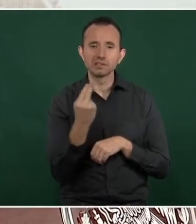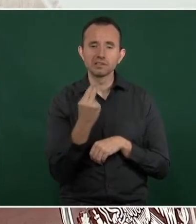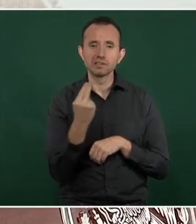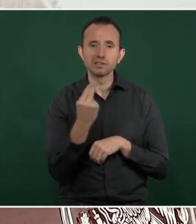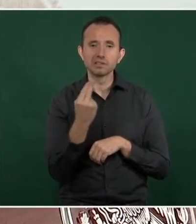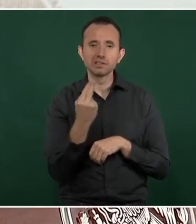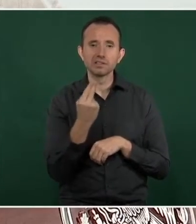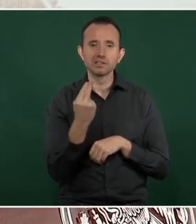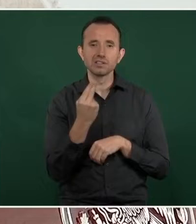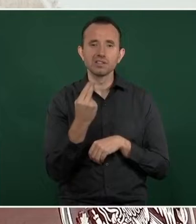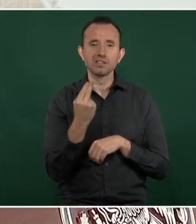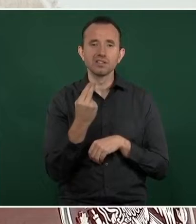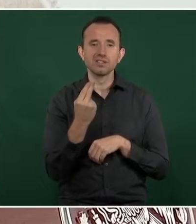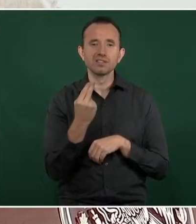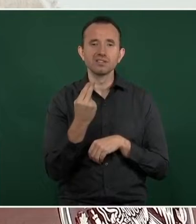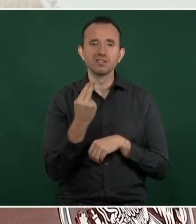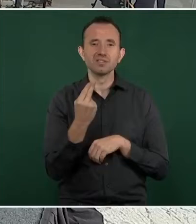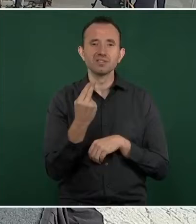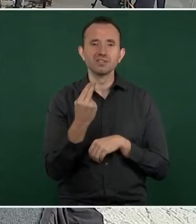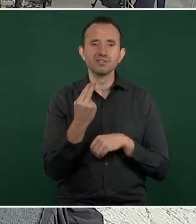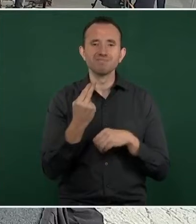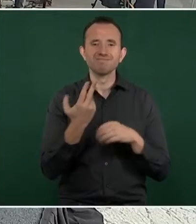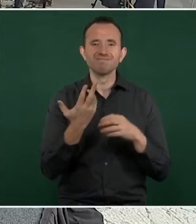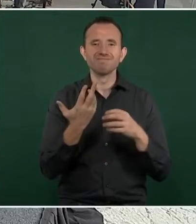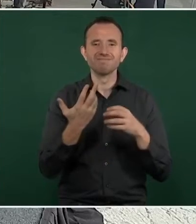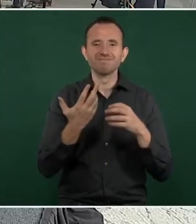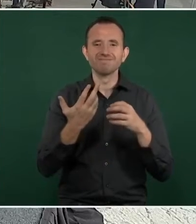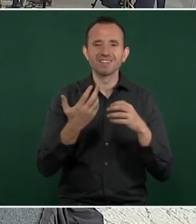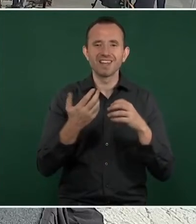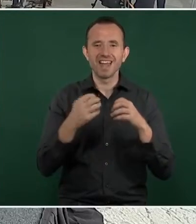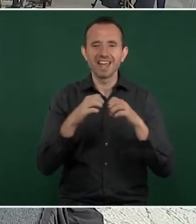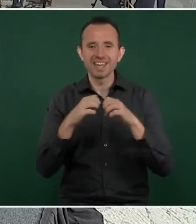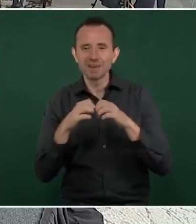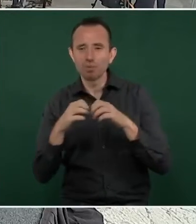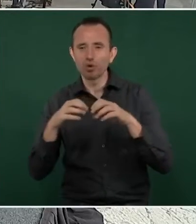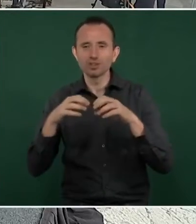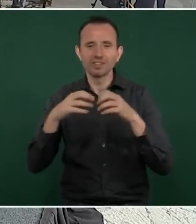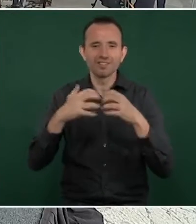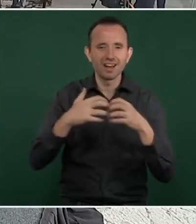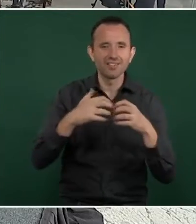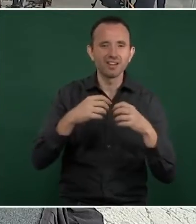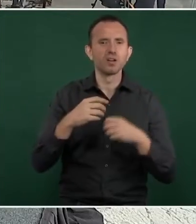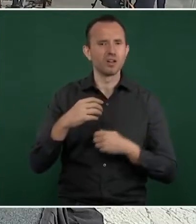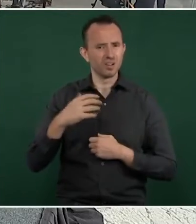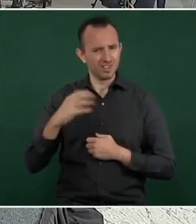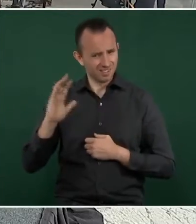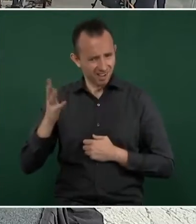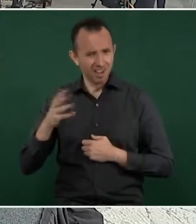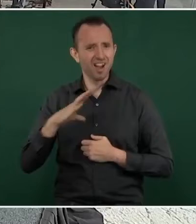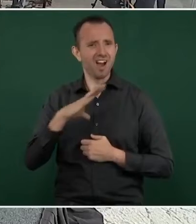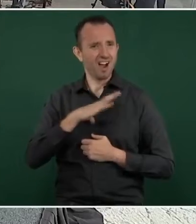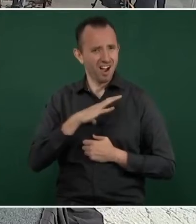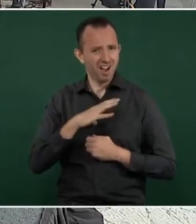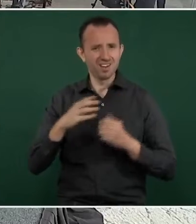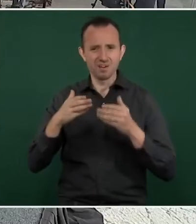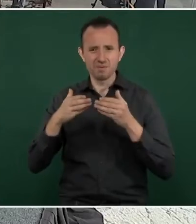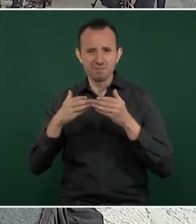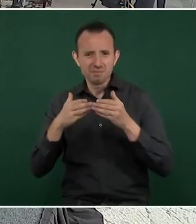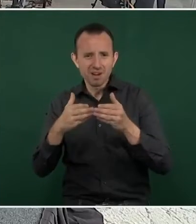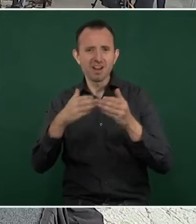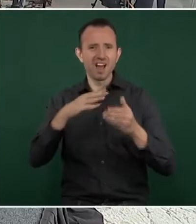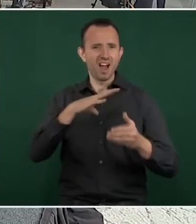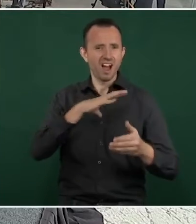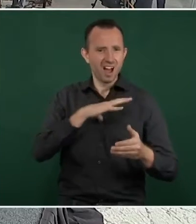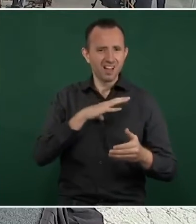equipos. Lo tienen los barcos. Bueno, los que le refiero a los lacandones que están en Ensenada tienen el